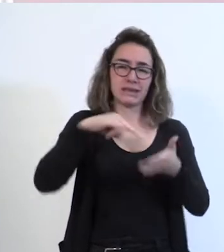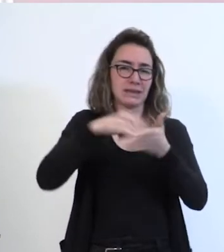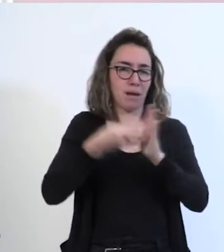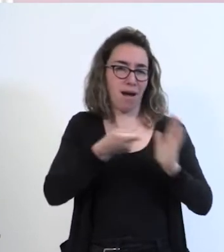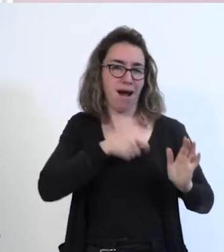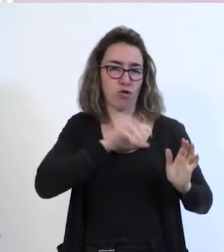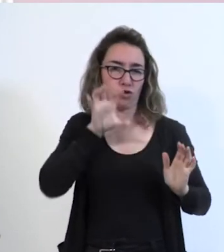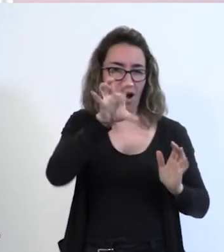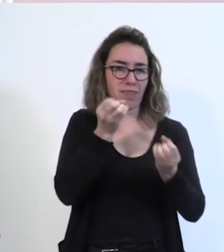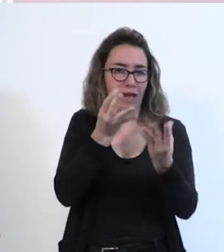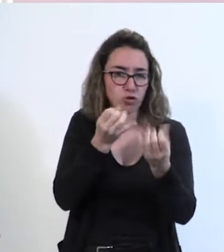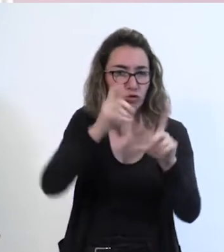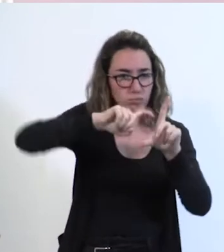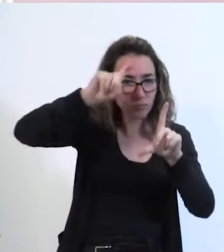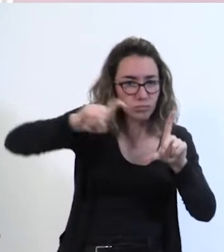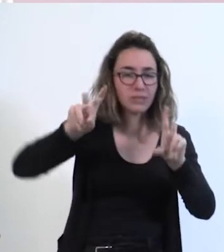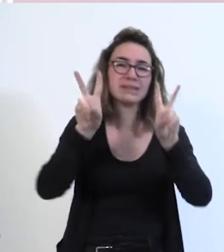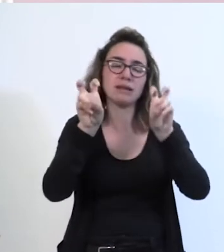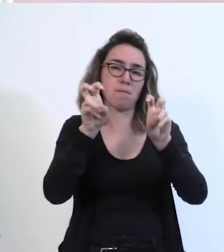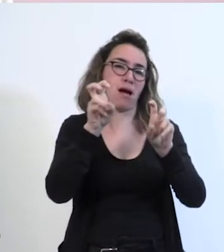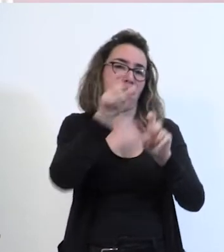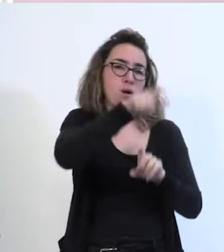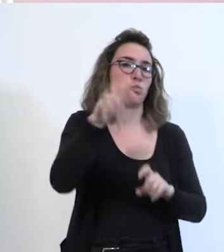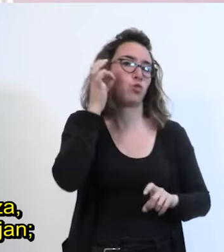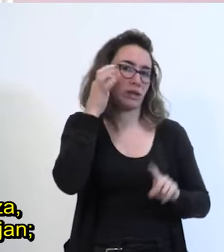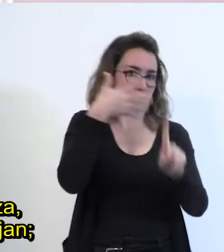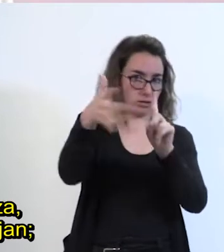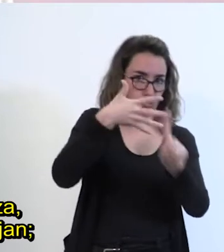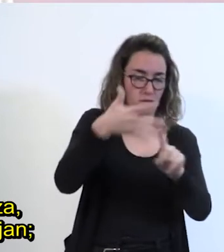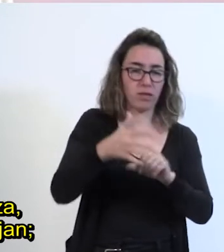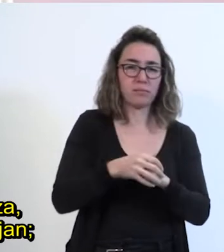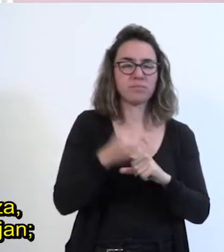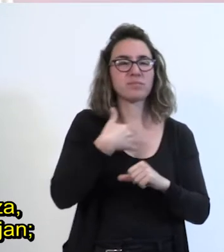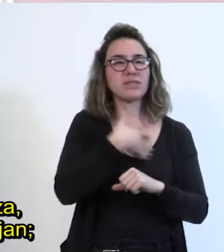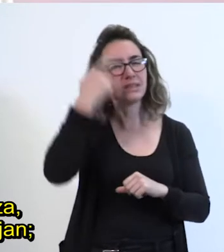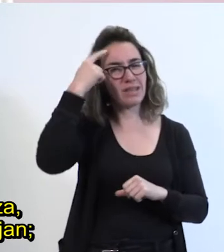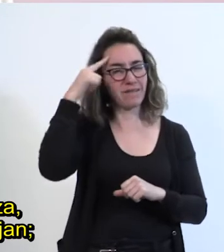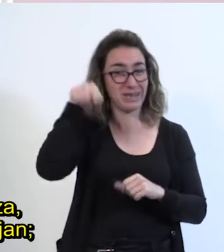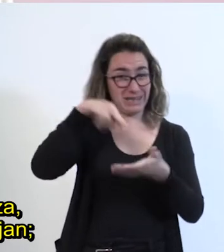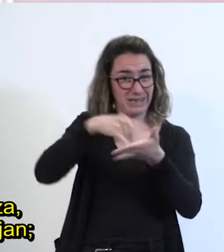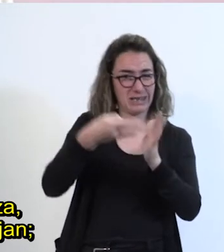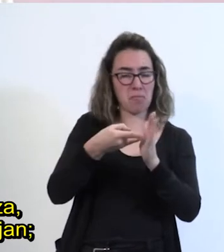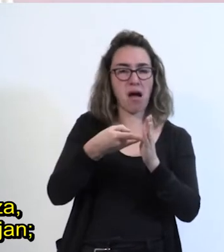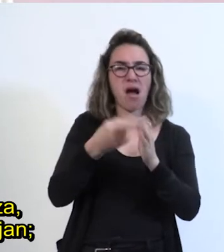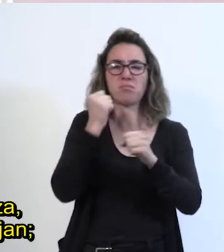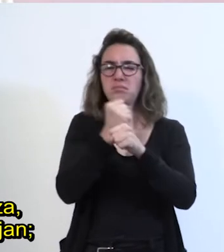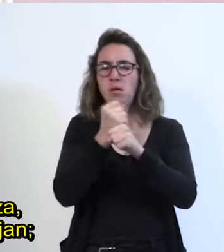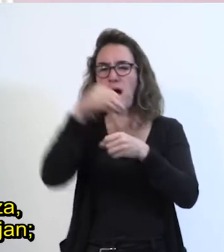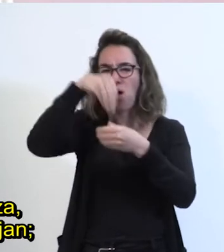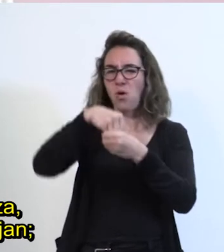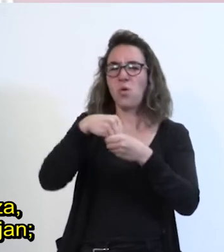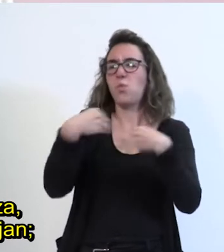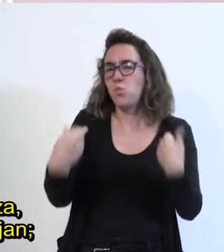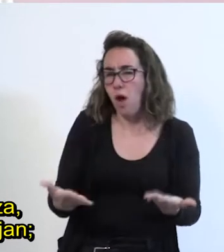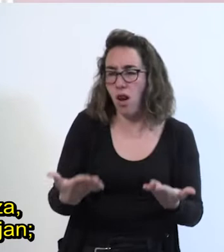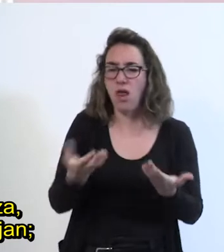Nacional de Datos, Estadísticas e Información de Violencia contra las Mujeres. Me gustaría saber qué papel realiza, qué labor realiza, qué datos